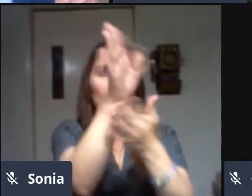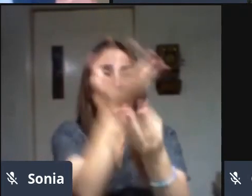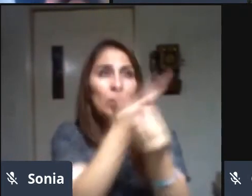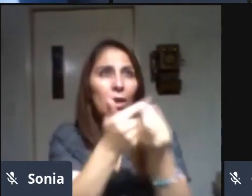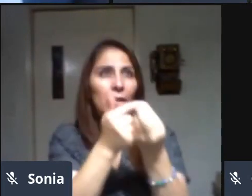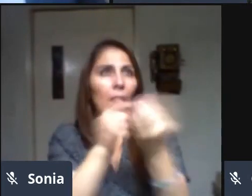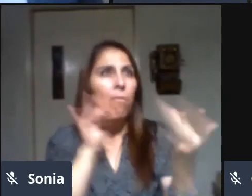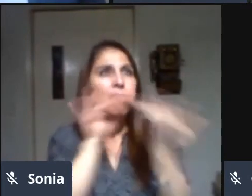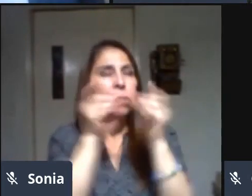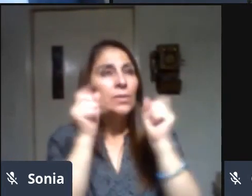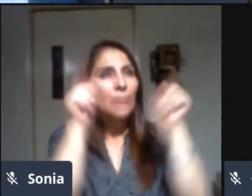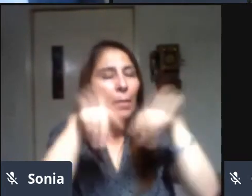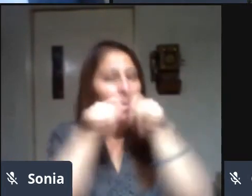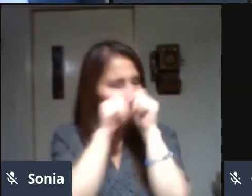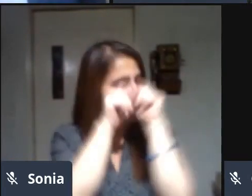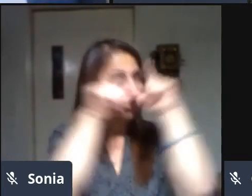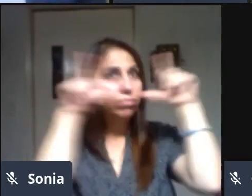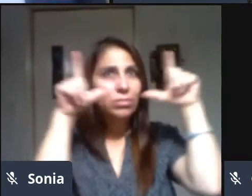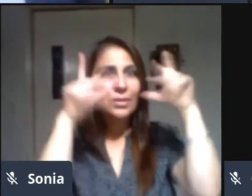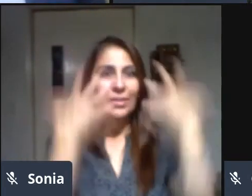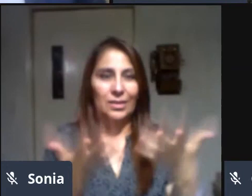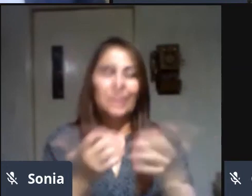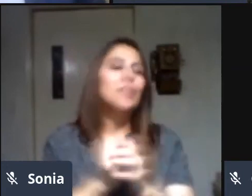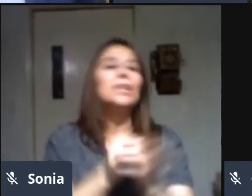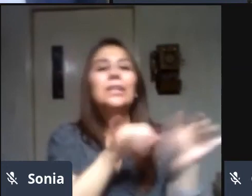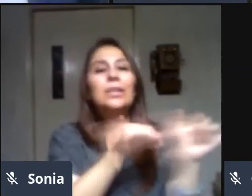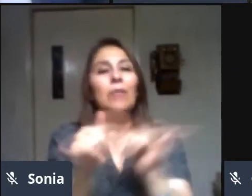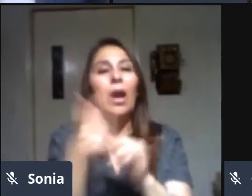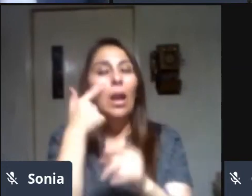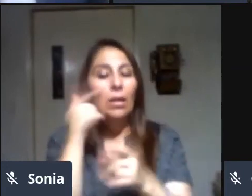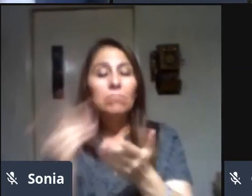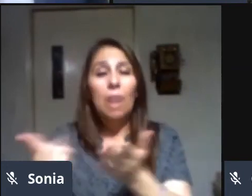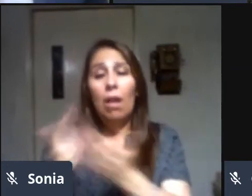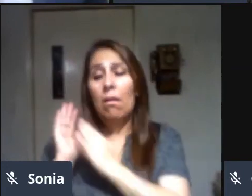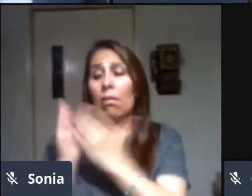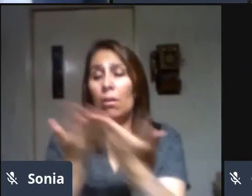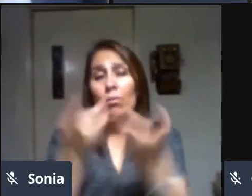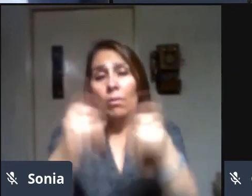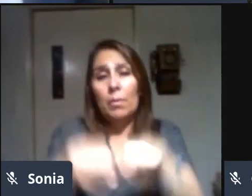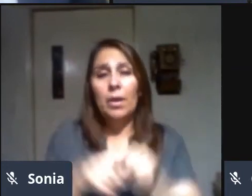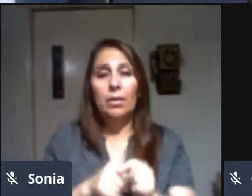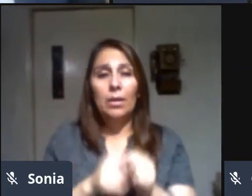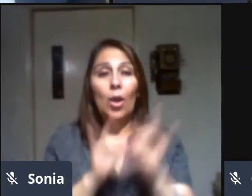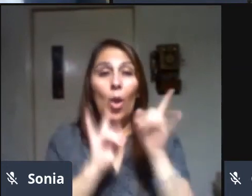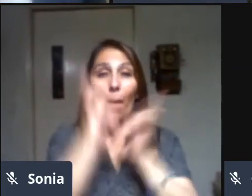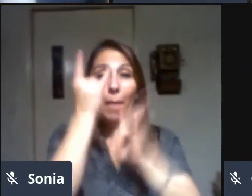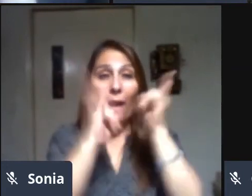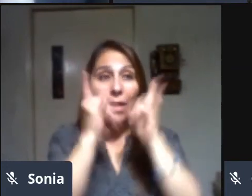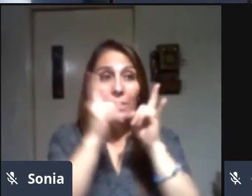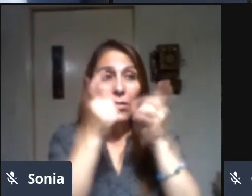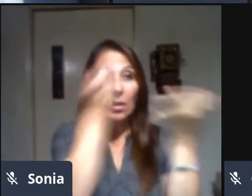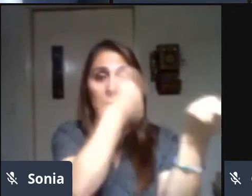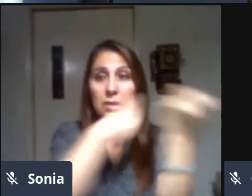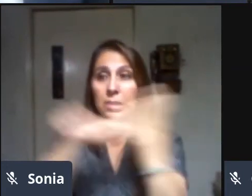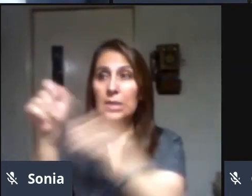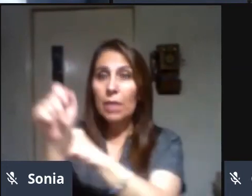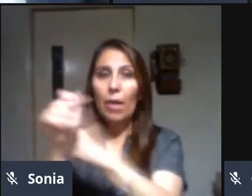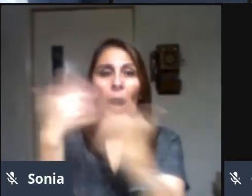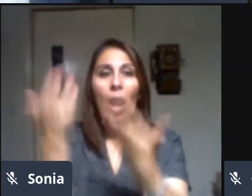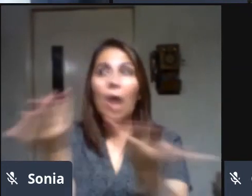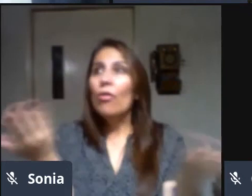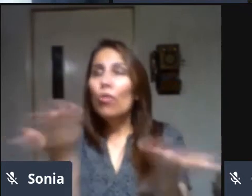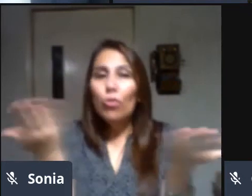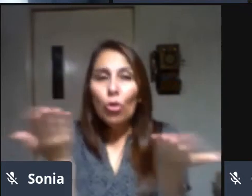vemos desde ahí es una historia al palacio llevaba buenaventura o compartían buenaventura en